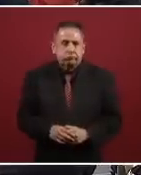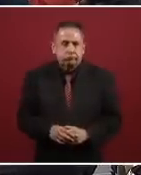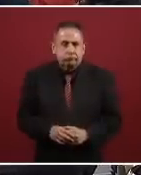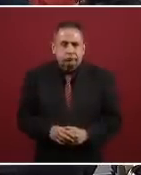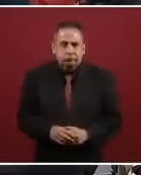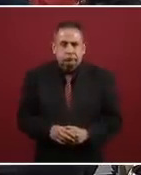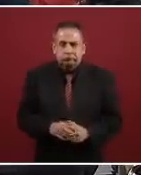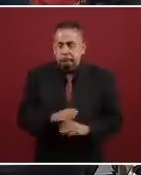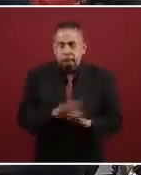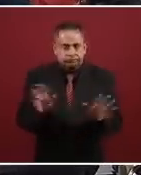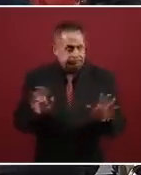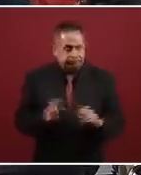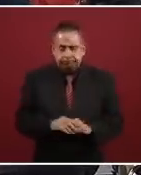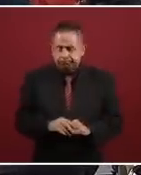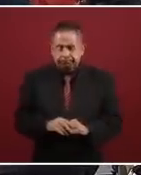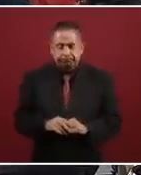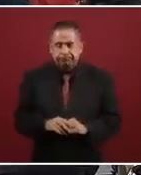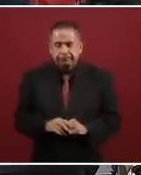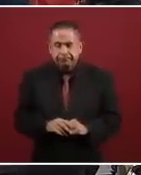Se han estado